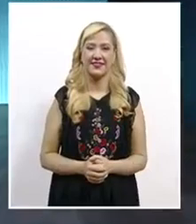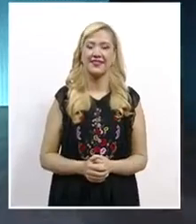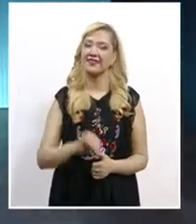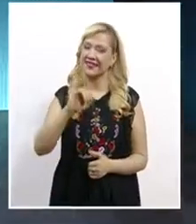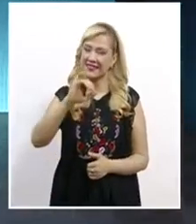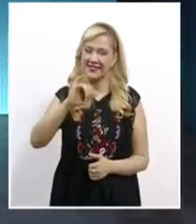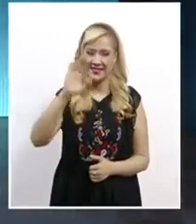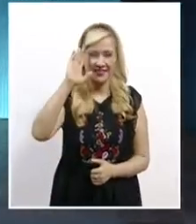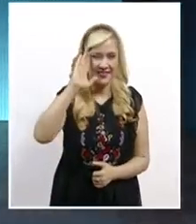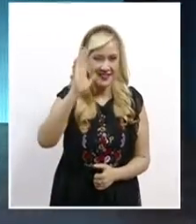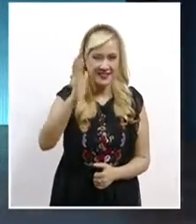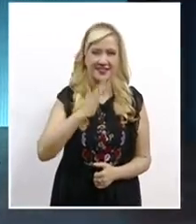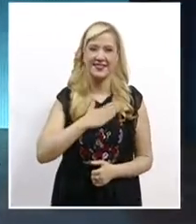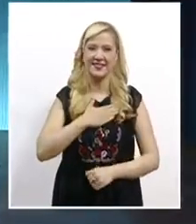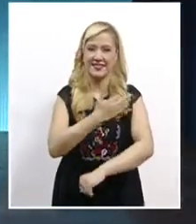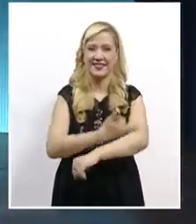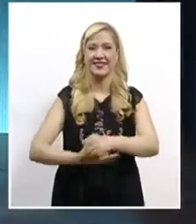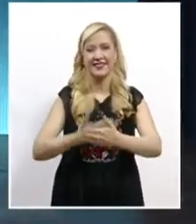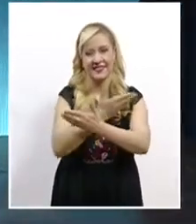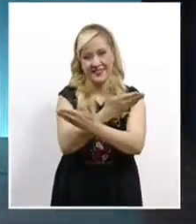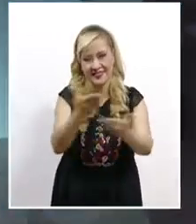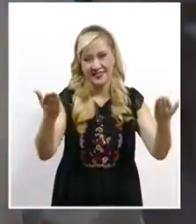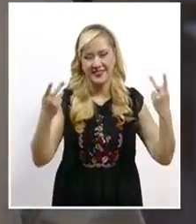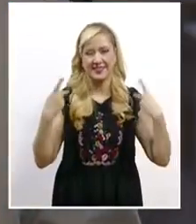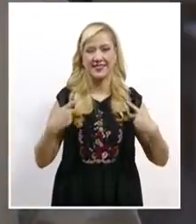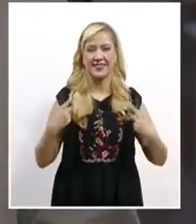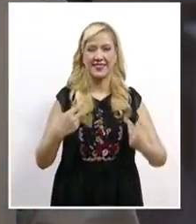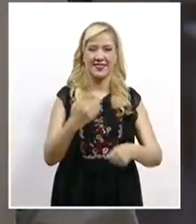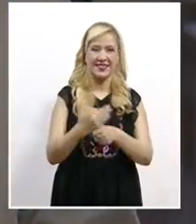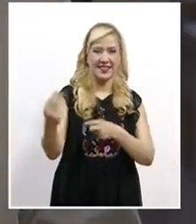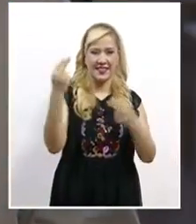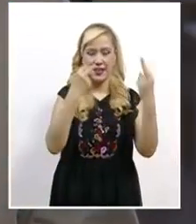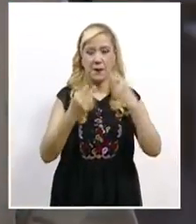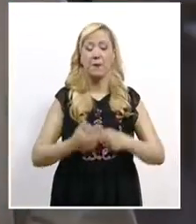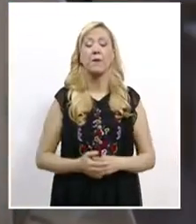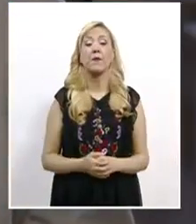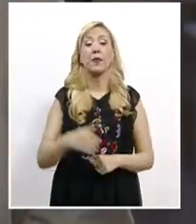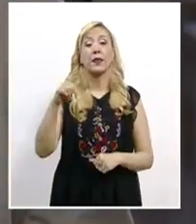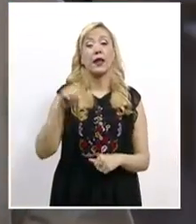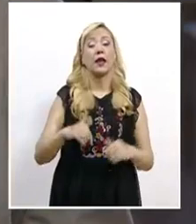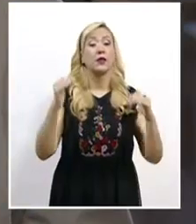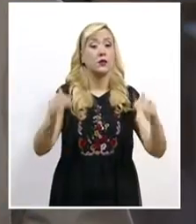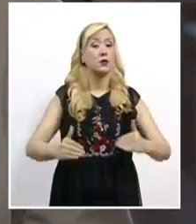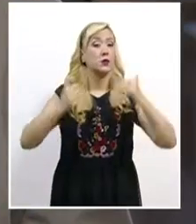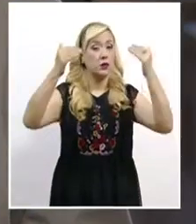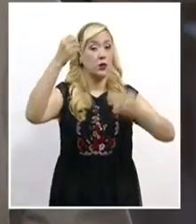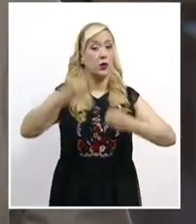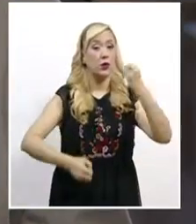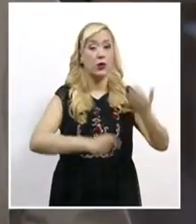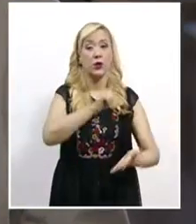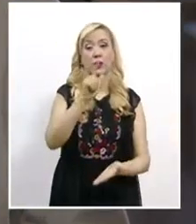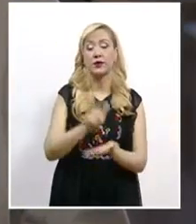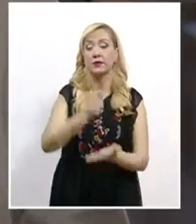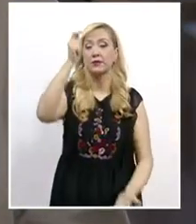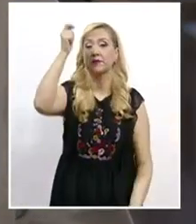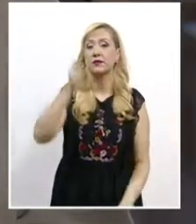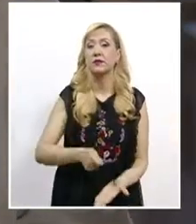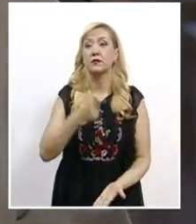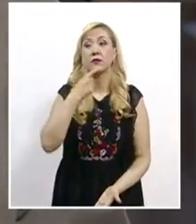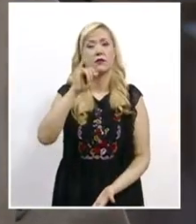¿Qué tal, Laura? Buenas tardes a todas las personas que siguen esta transmisión. El Pleno de la Suprema Corte de Justicia